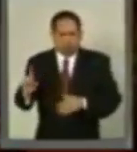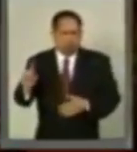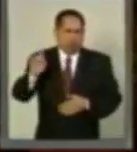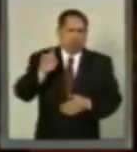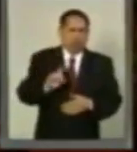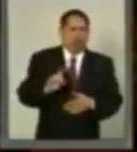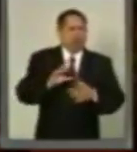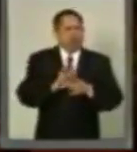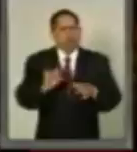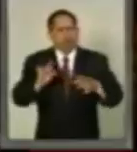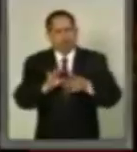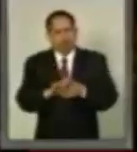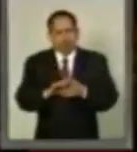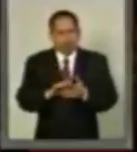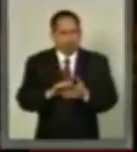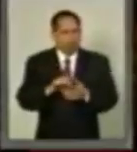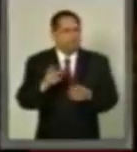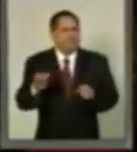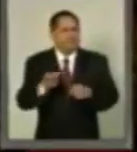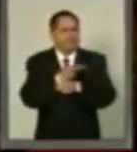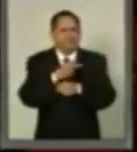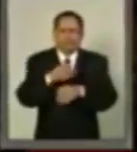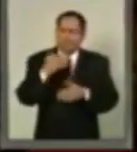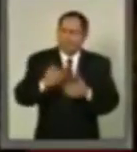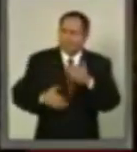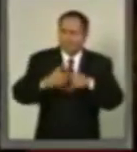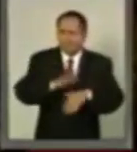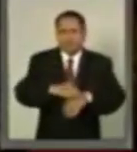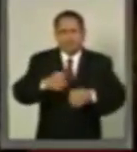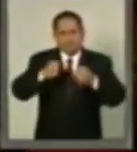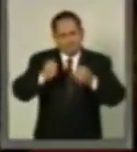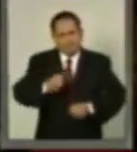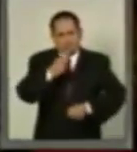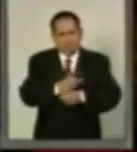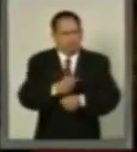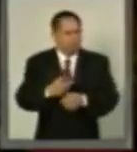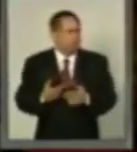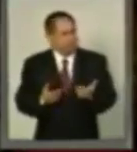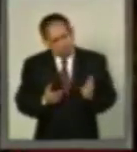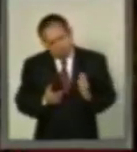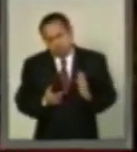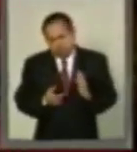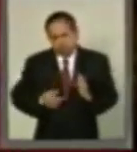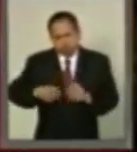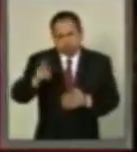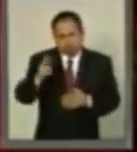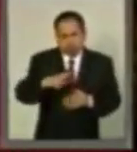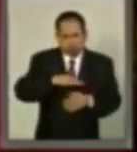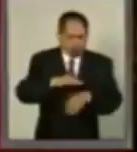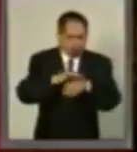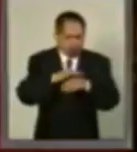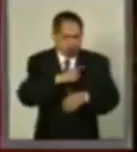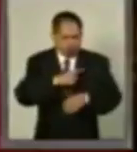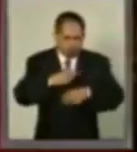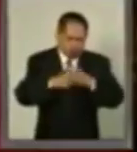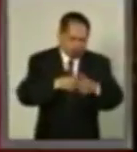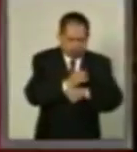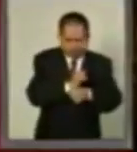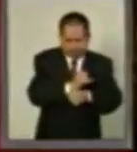hablar de casos que se dan en materia de seguridad, de cosas que efectivamente se tienen que